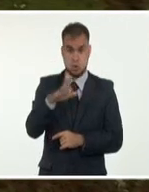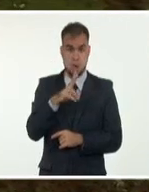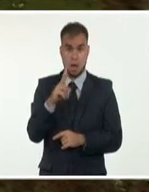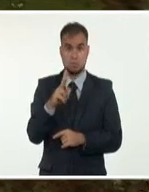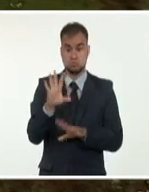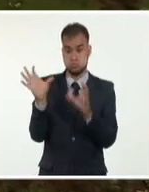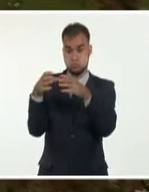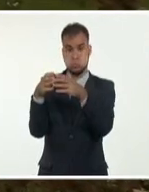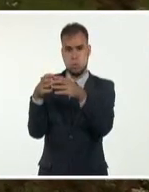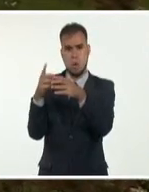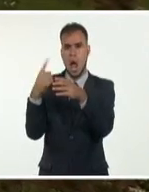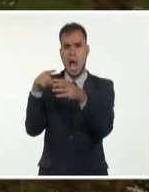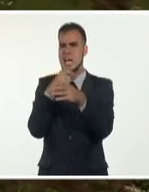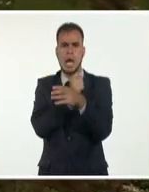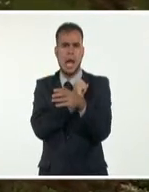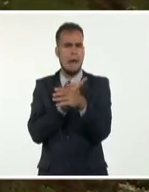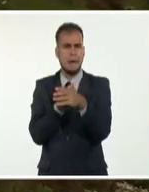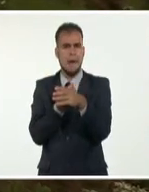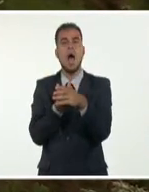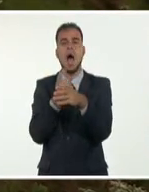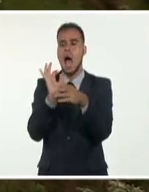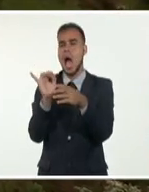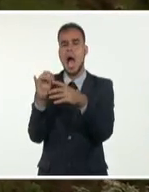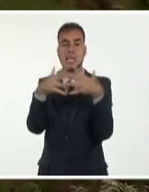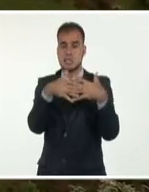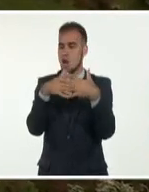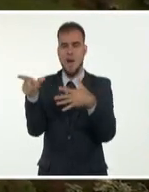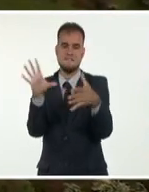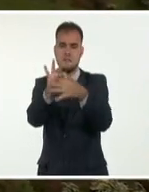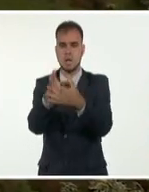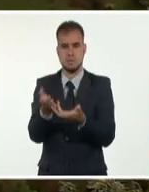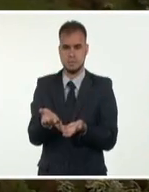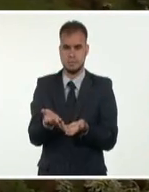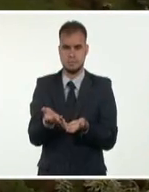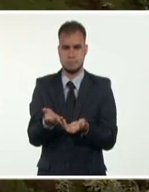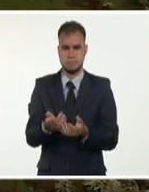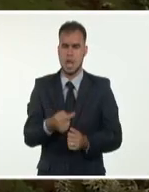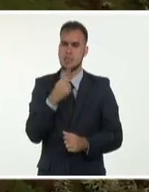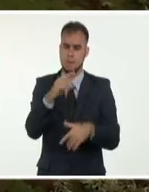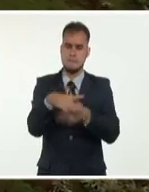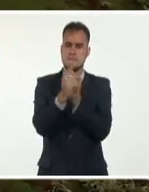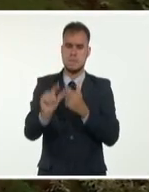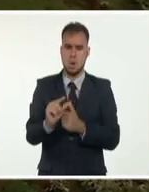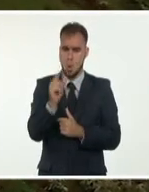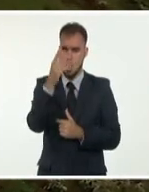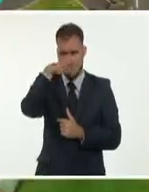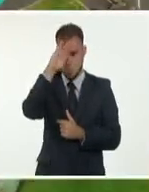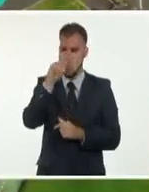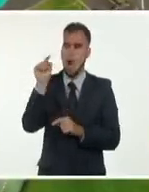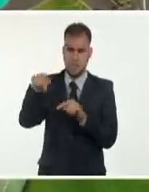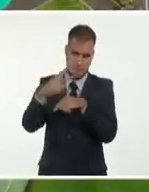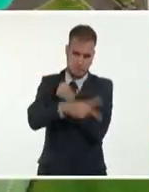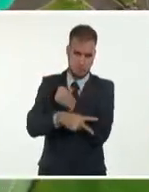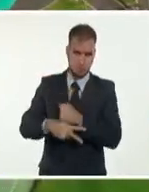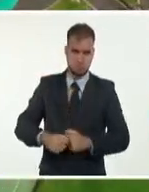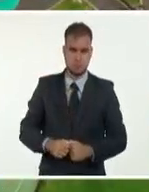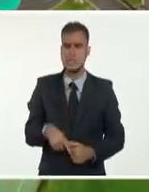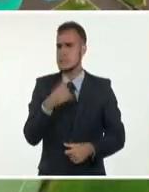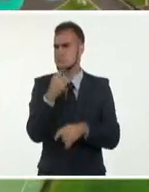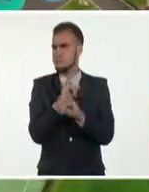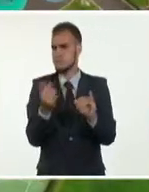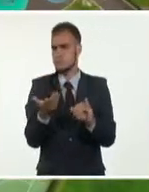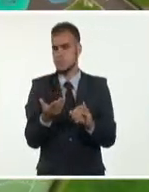apegada a los intereses de eeuu señaló el embajador cubano en irlanda y borramos el diplomático agradeció a